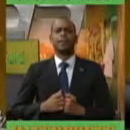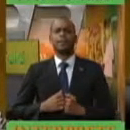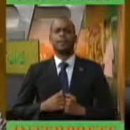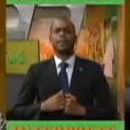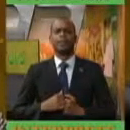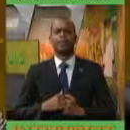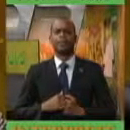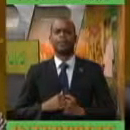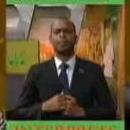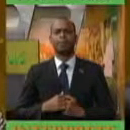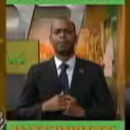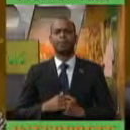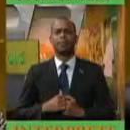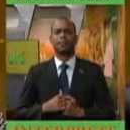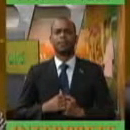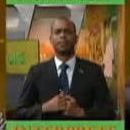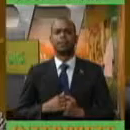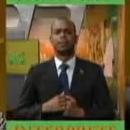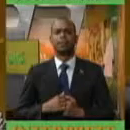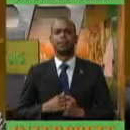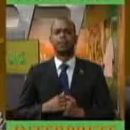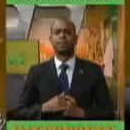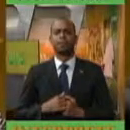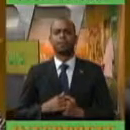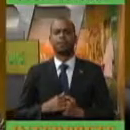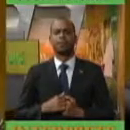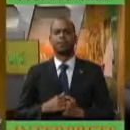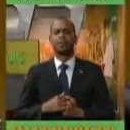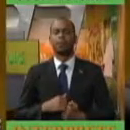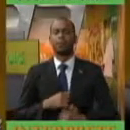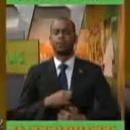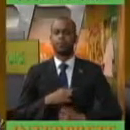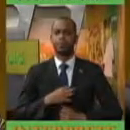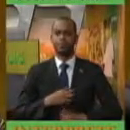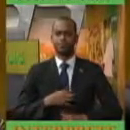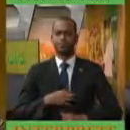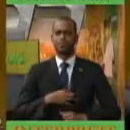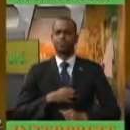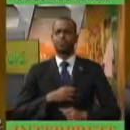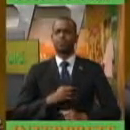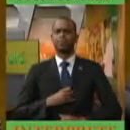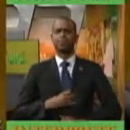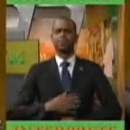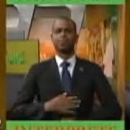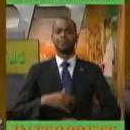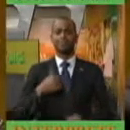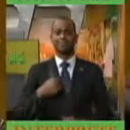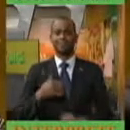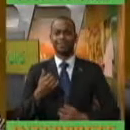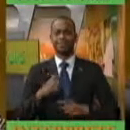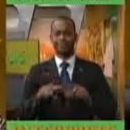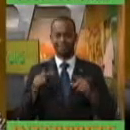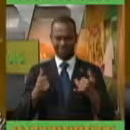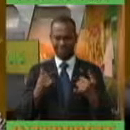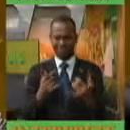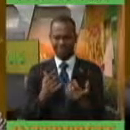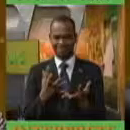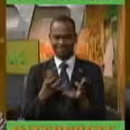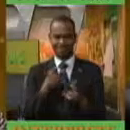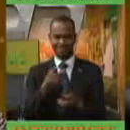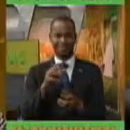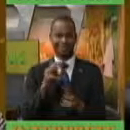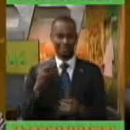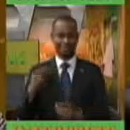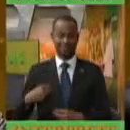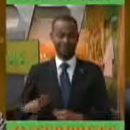Pero sí quiero, y ahora hablar con Magino Corporán, el director general del